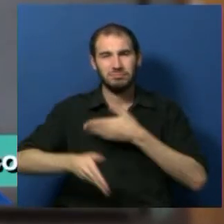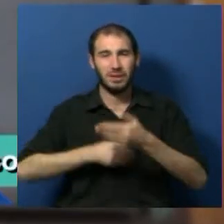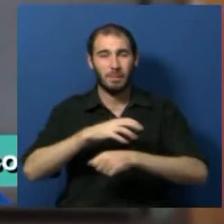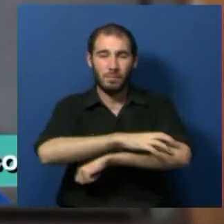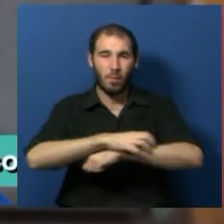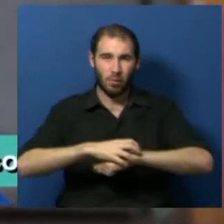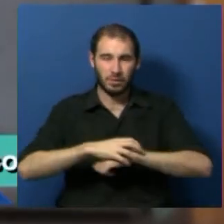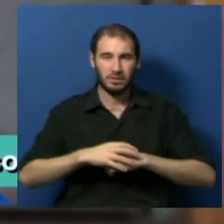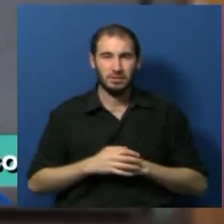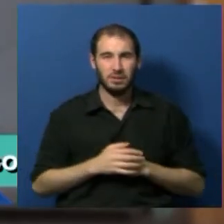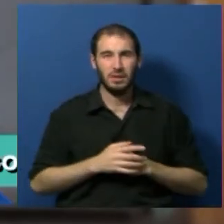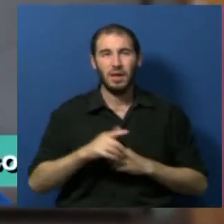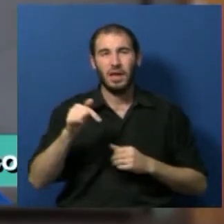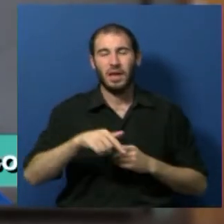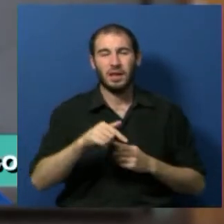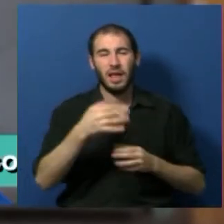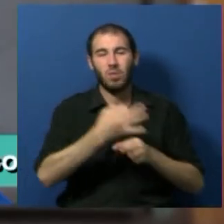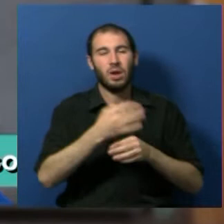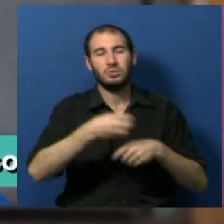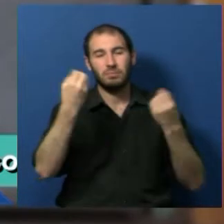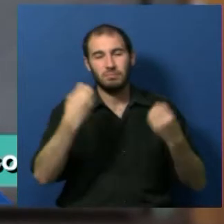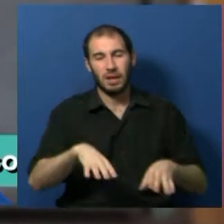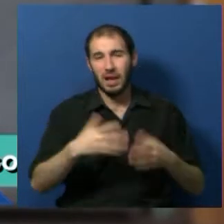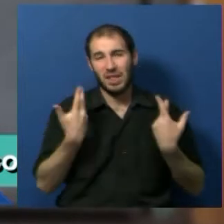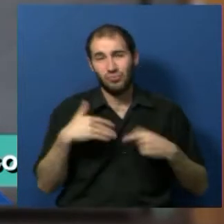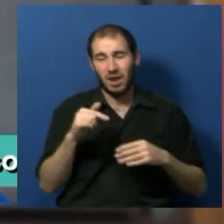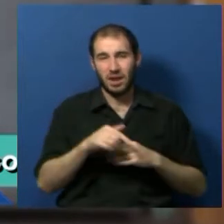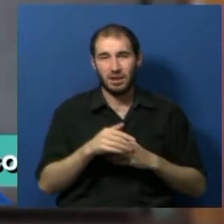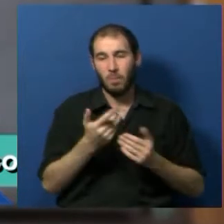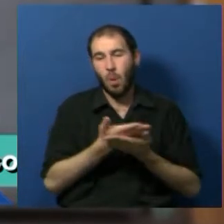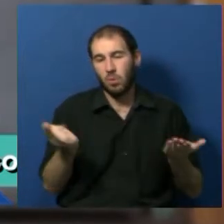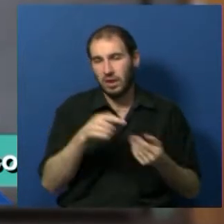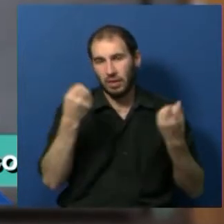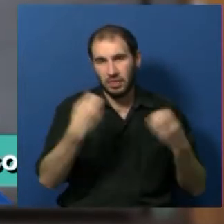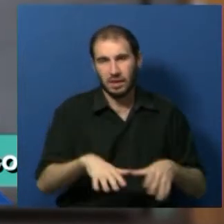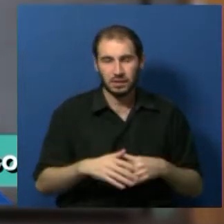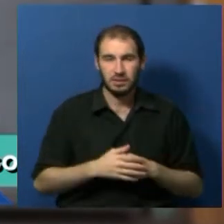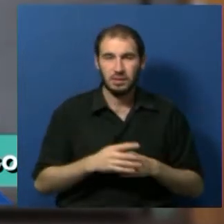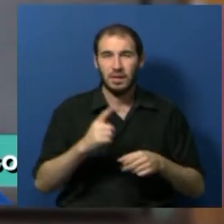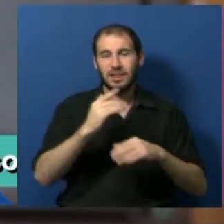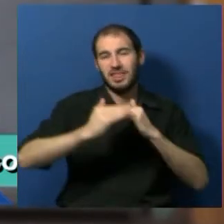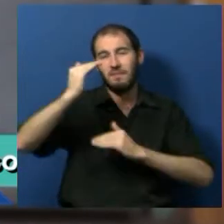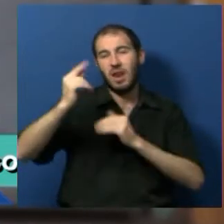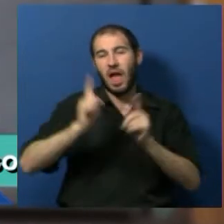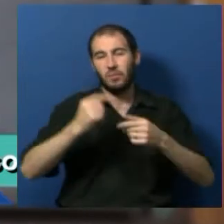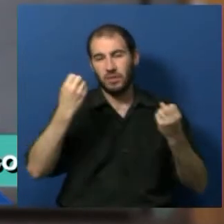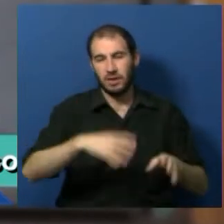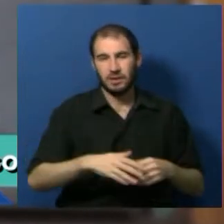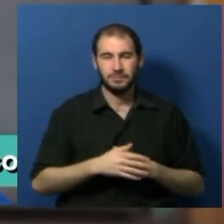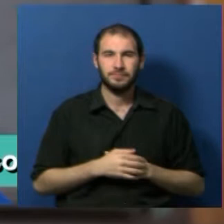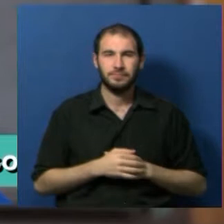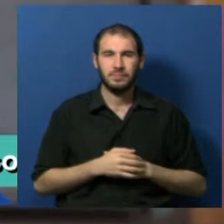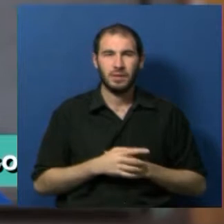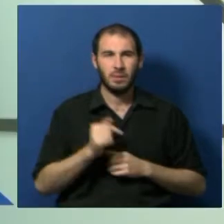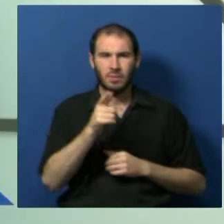pobre y ha abandonado la educación naturalmente pública en algunos de sus niveles. Algo